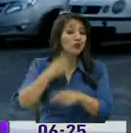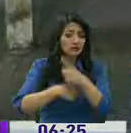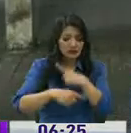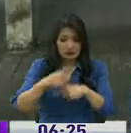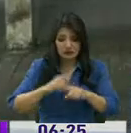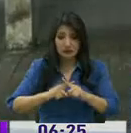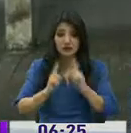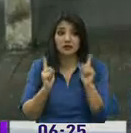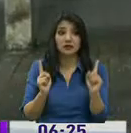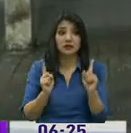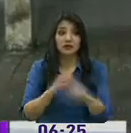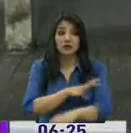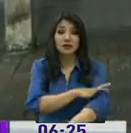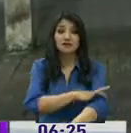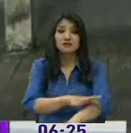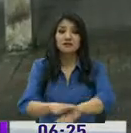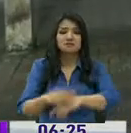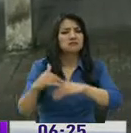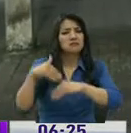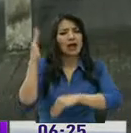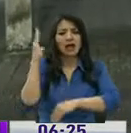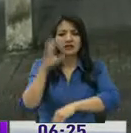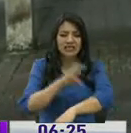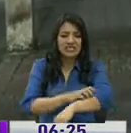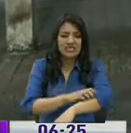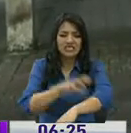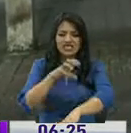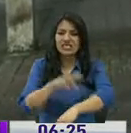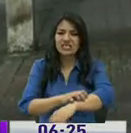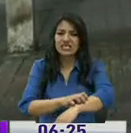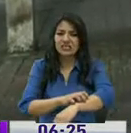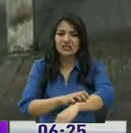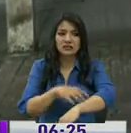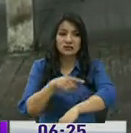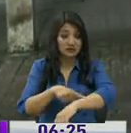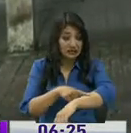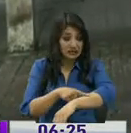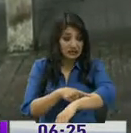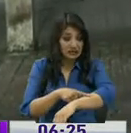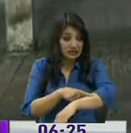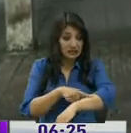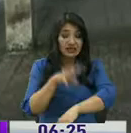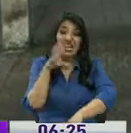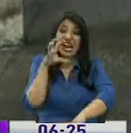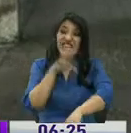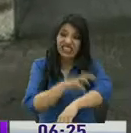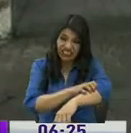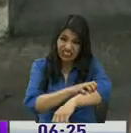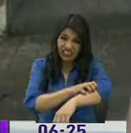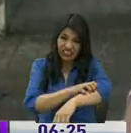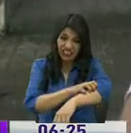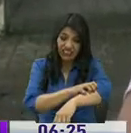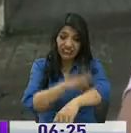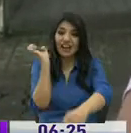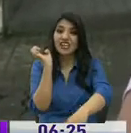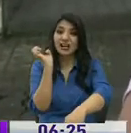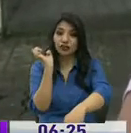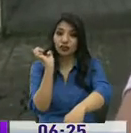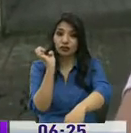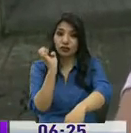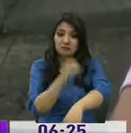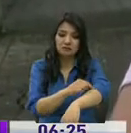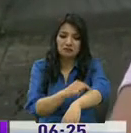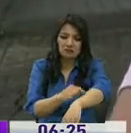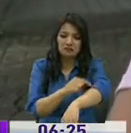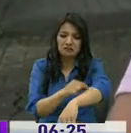heridas. El brazo es el más afectado porque está más o menos en la parte de aquí. Tiene mordido, tiene totalmente abierto, tiene perdido